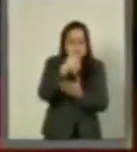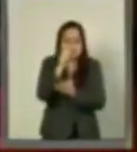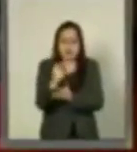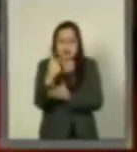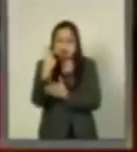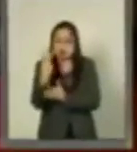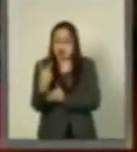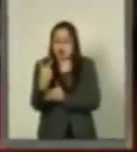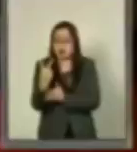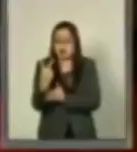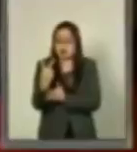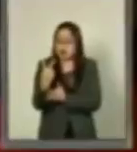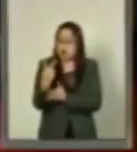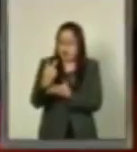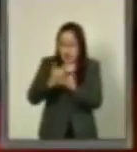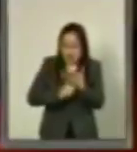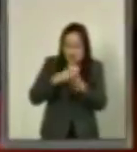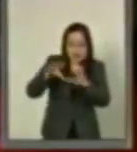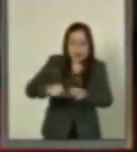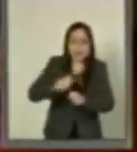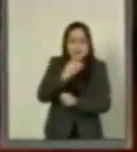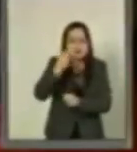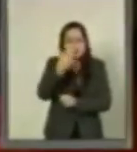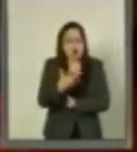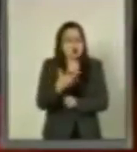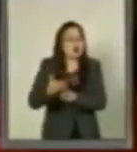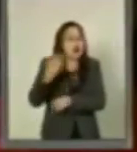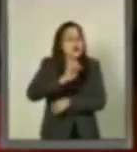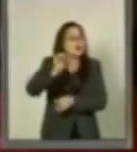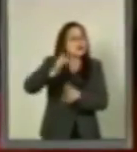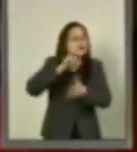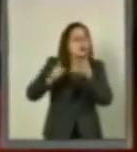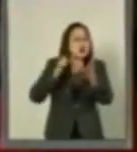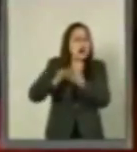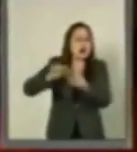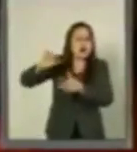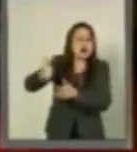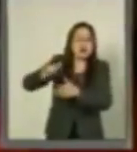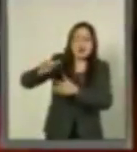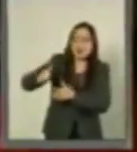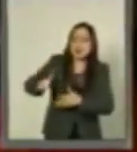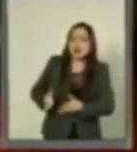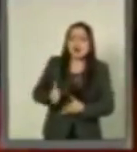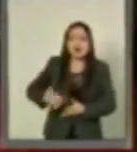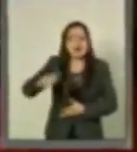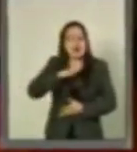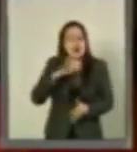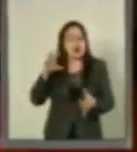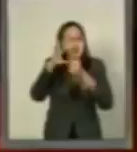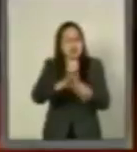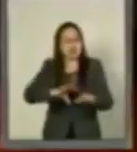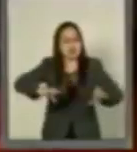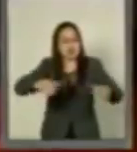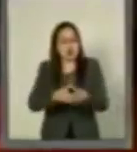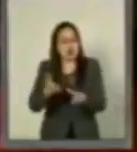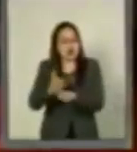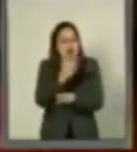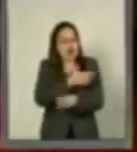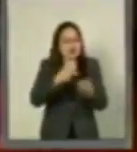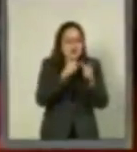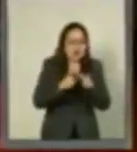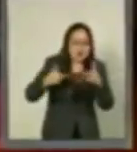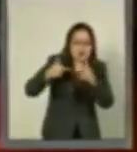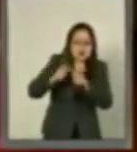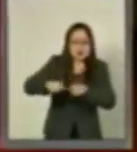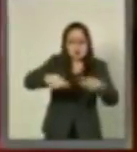en muchas comparecencias anteriores, en muchos otros lugares, en otras legislaturas anteriores, siempre era